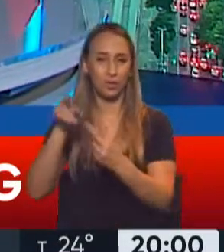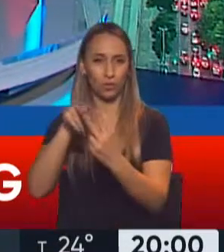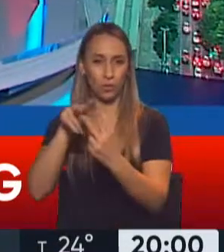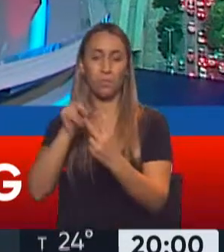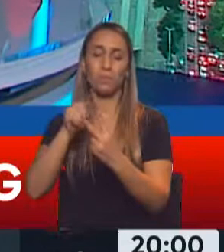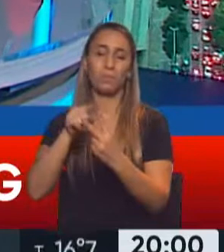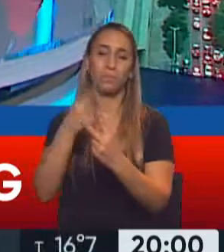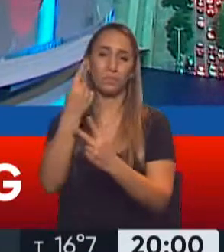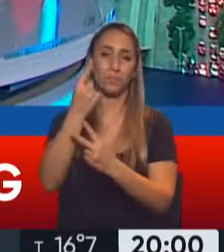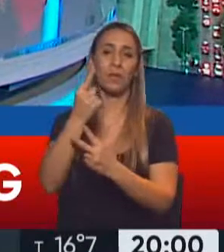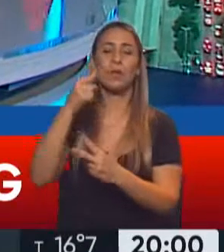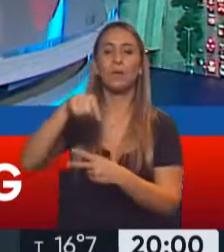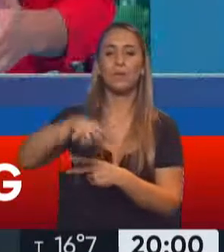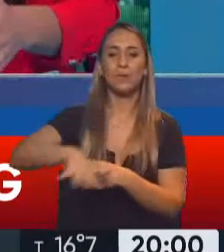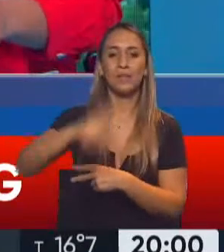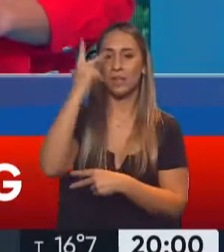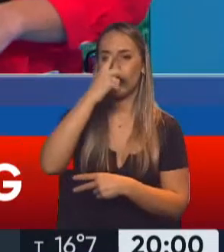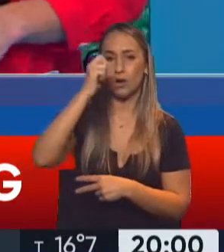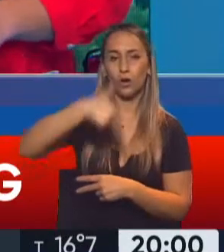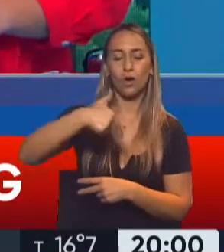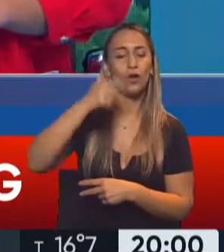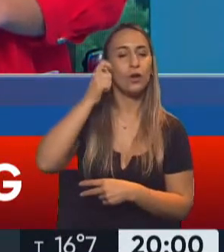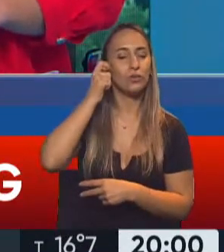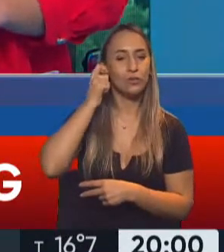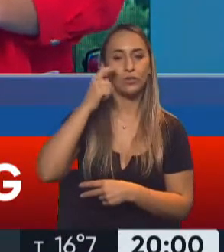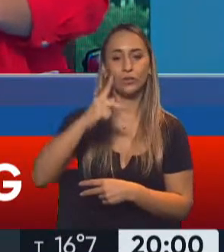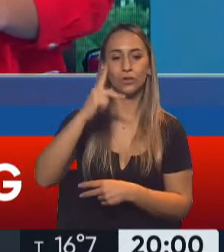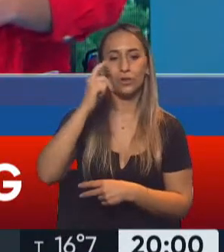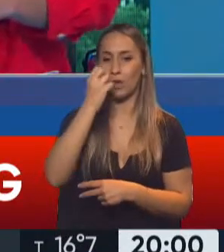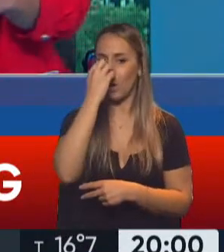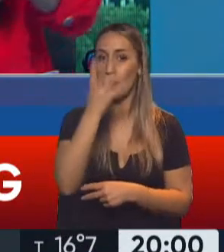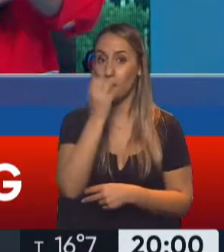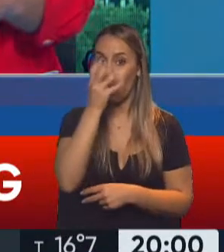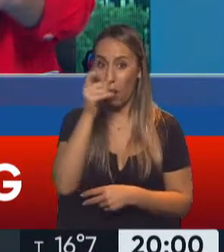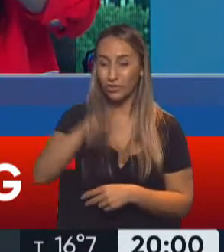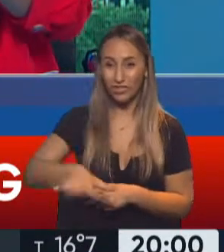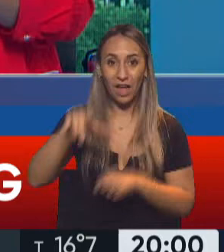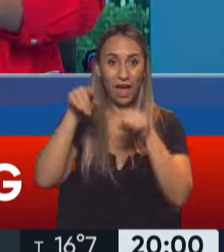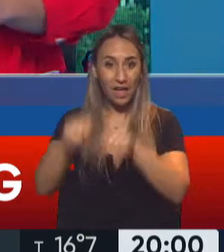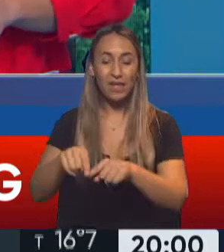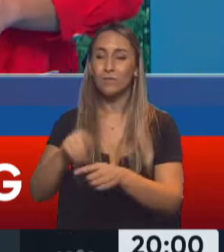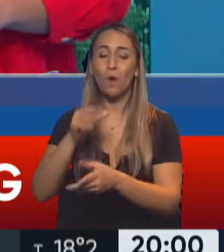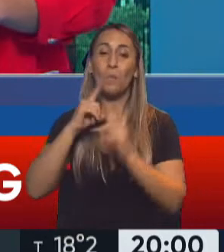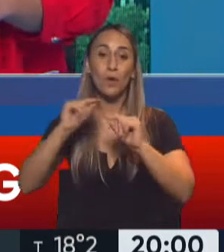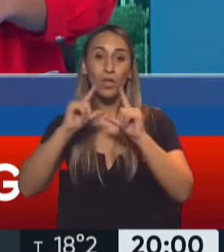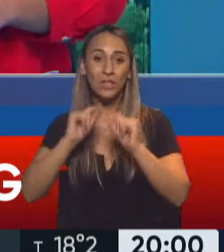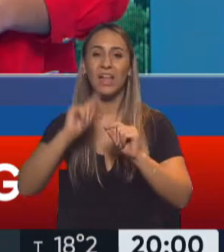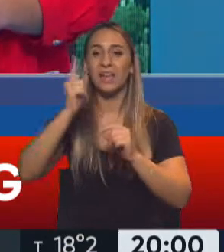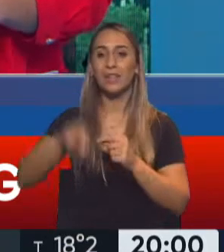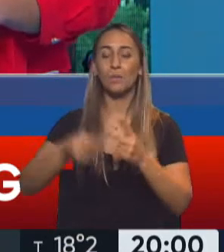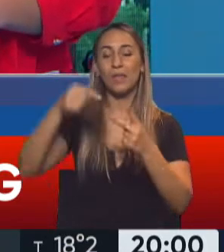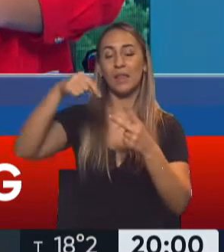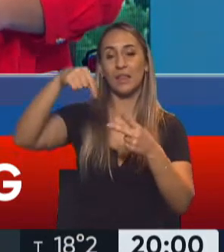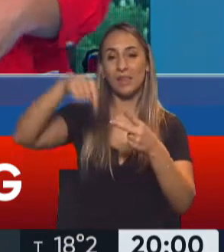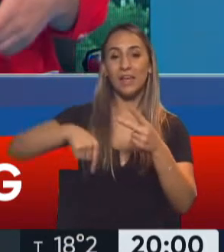las protestas en Hong Kong, también lo que pasa con los uigures, que son una minoría musulmana en el noroeste